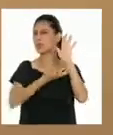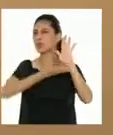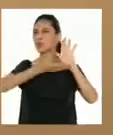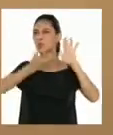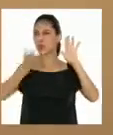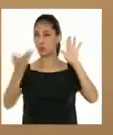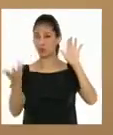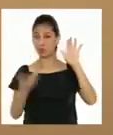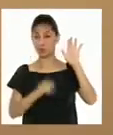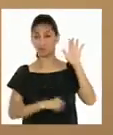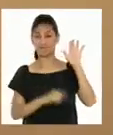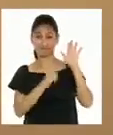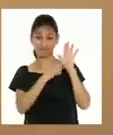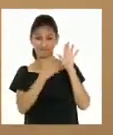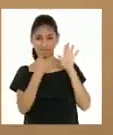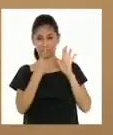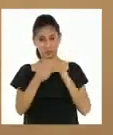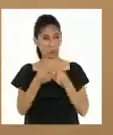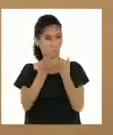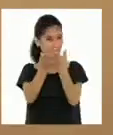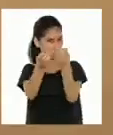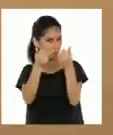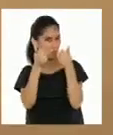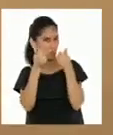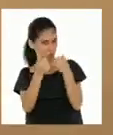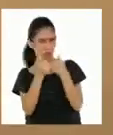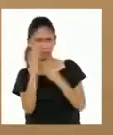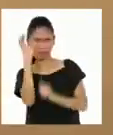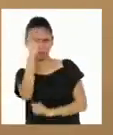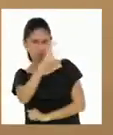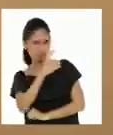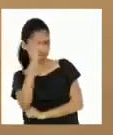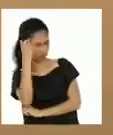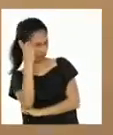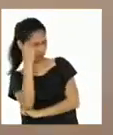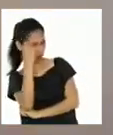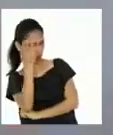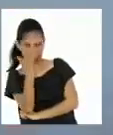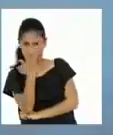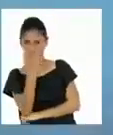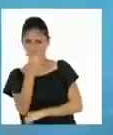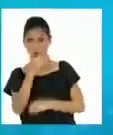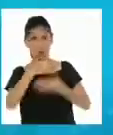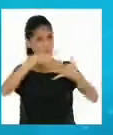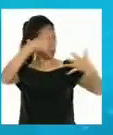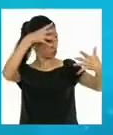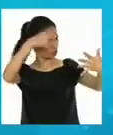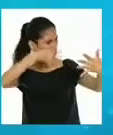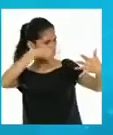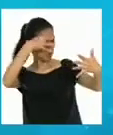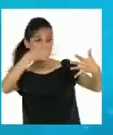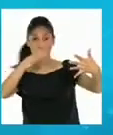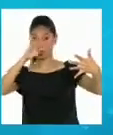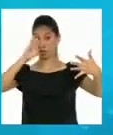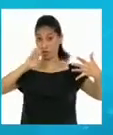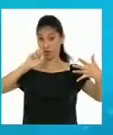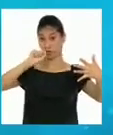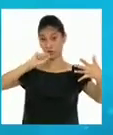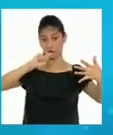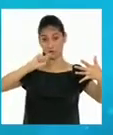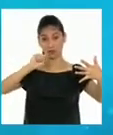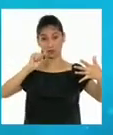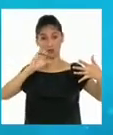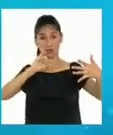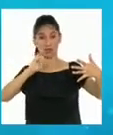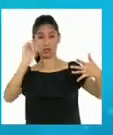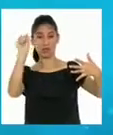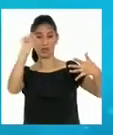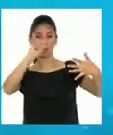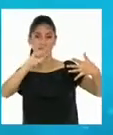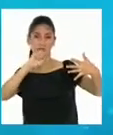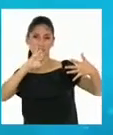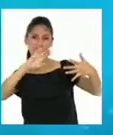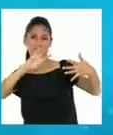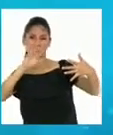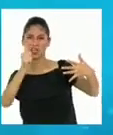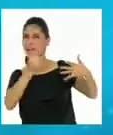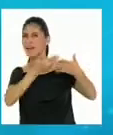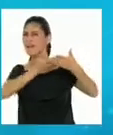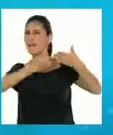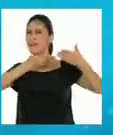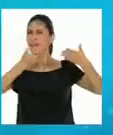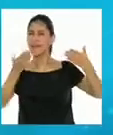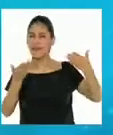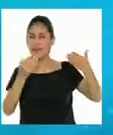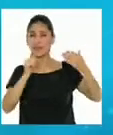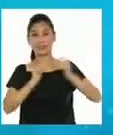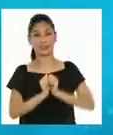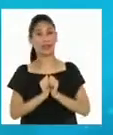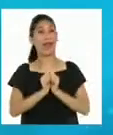genial que se interesen por la investigación estadística. Es importante que desde sus primeros años en la secundaria conozcan que la investigación estadística es una forma de